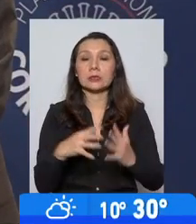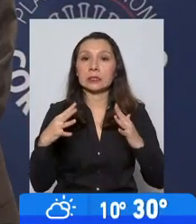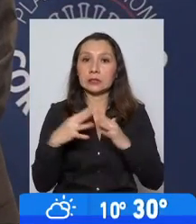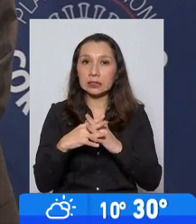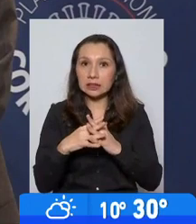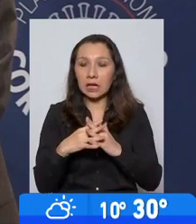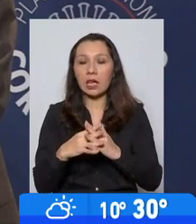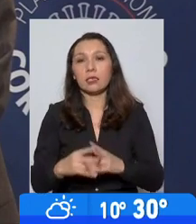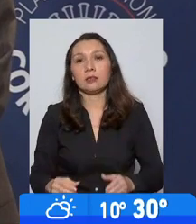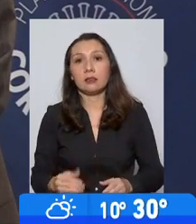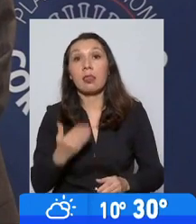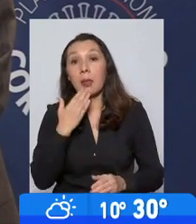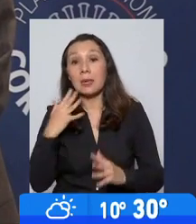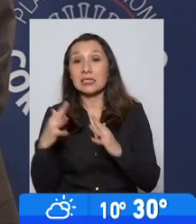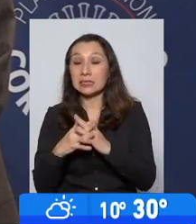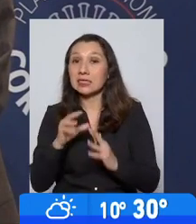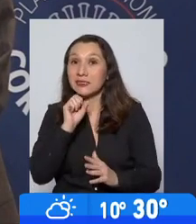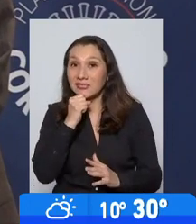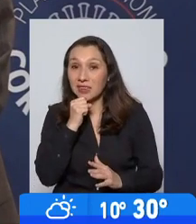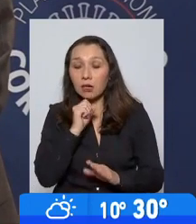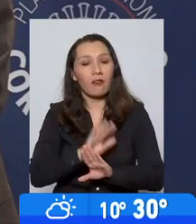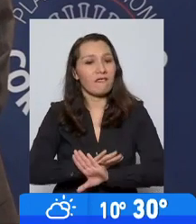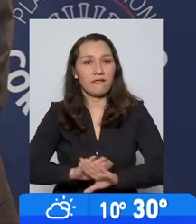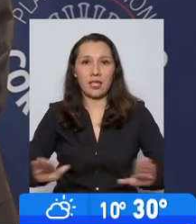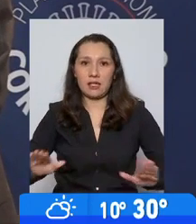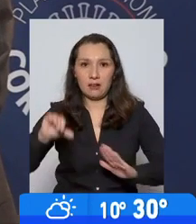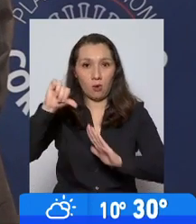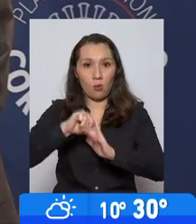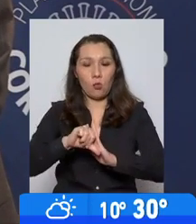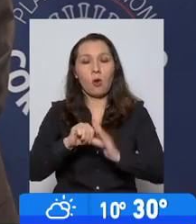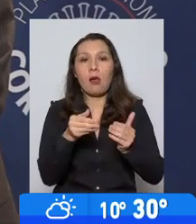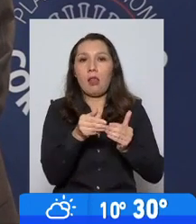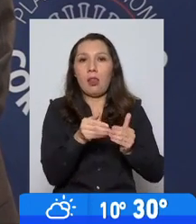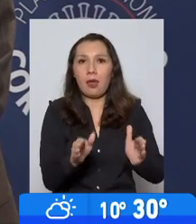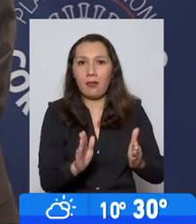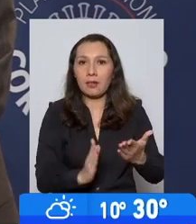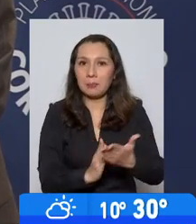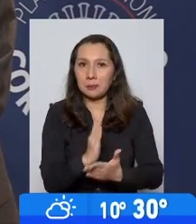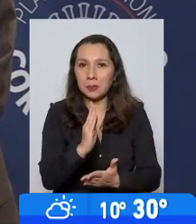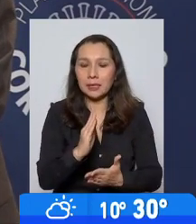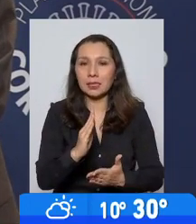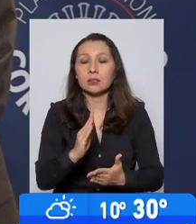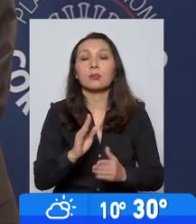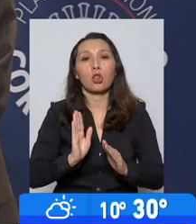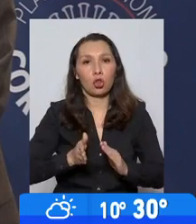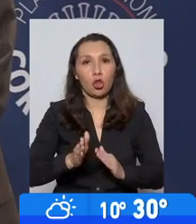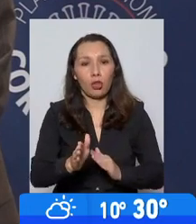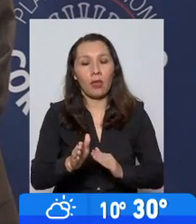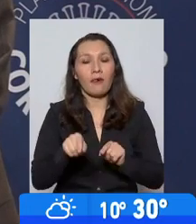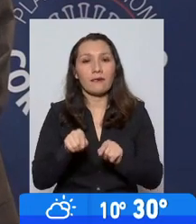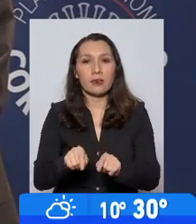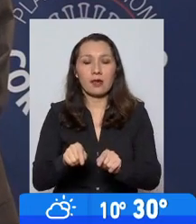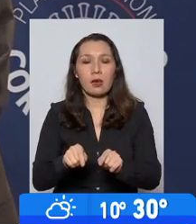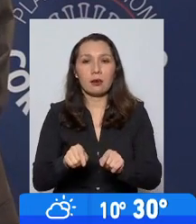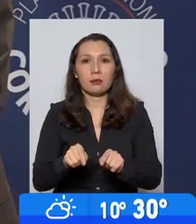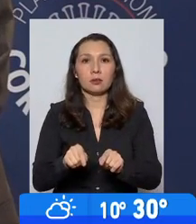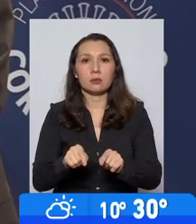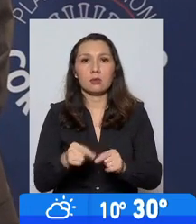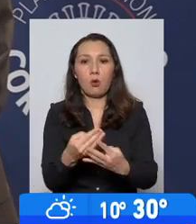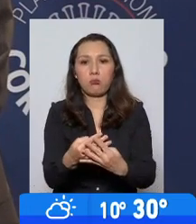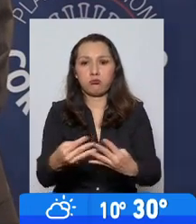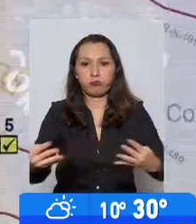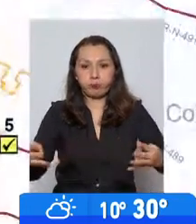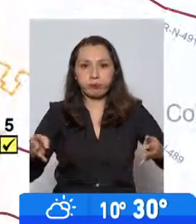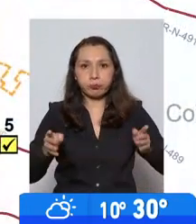Chillán y Chillán Viejo dejan de estar en cuarentena. Se mantiene el